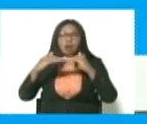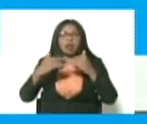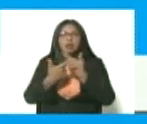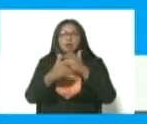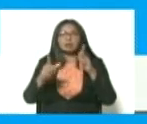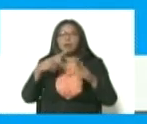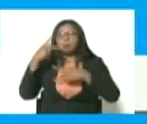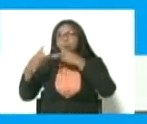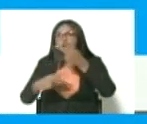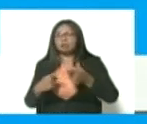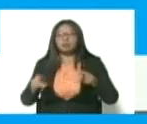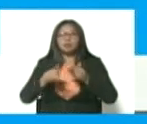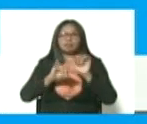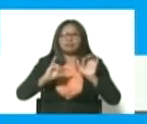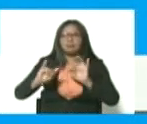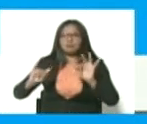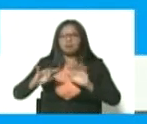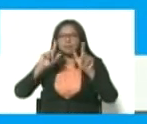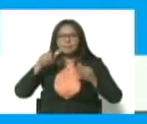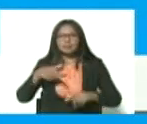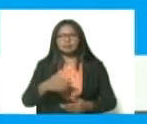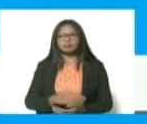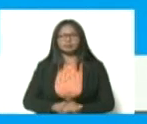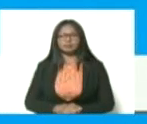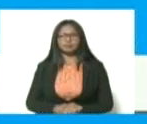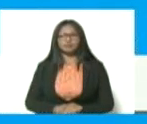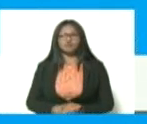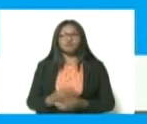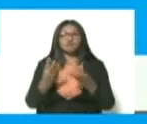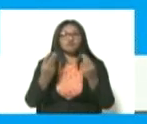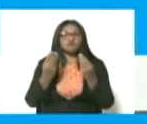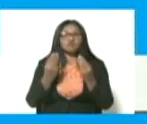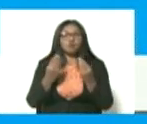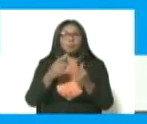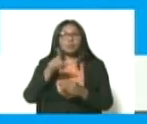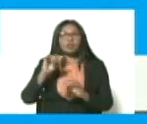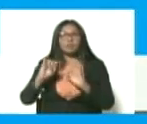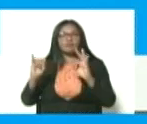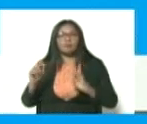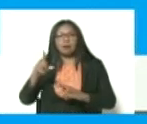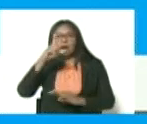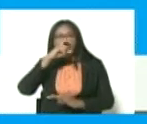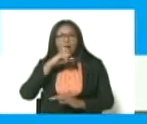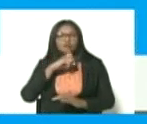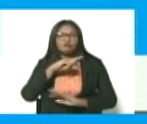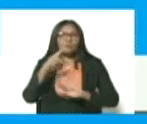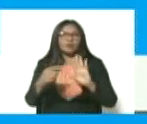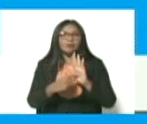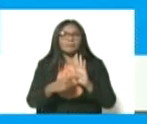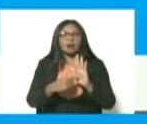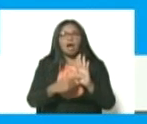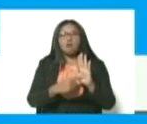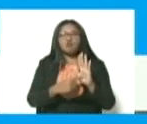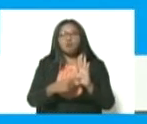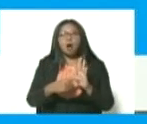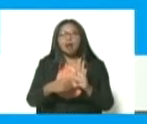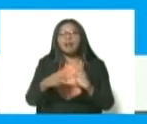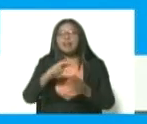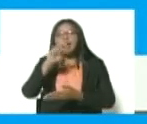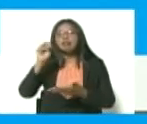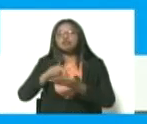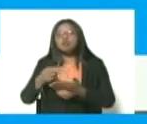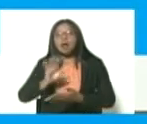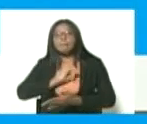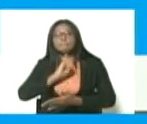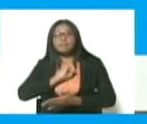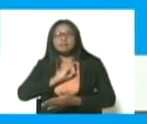política. Muchos de ellos han cumplido los años para nacionalizarse como venezolanos y tienen la